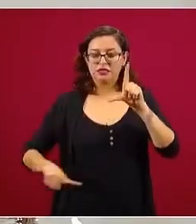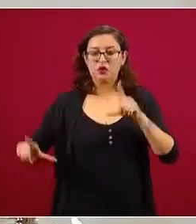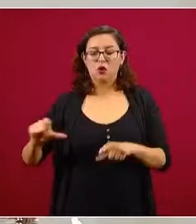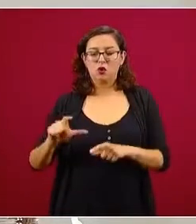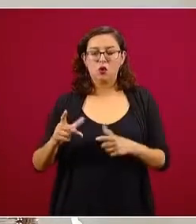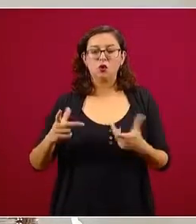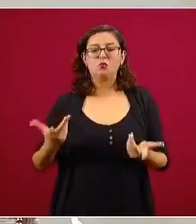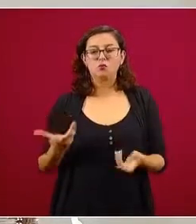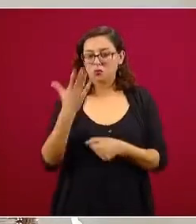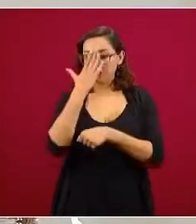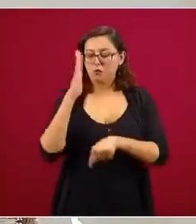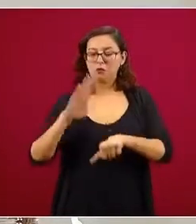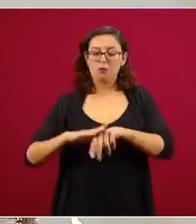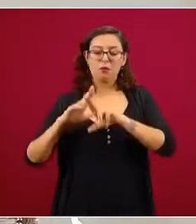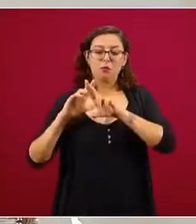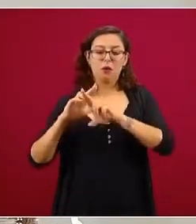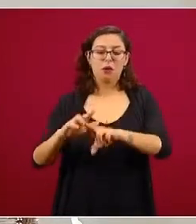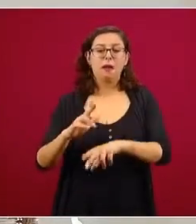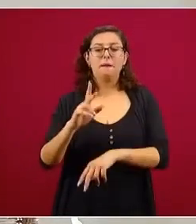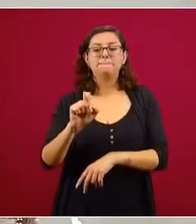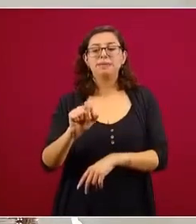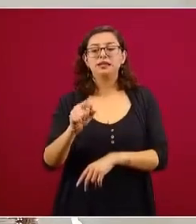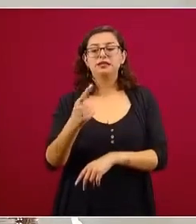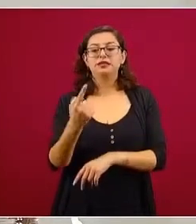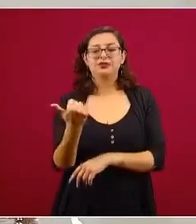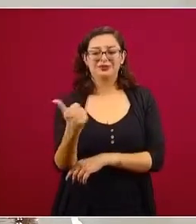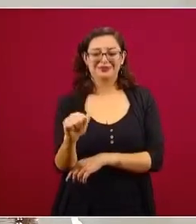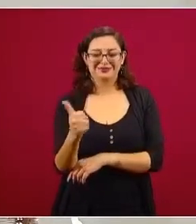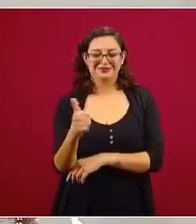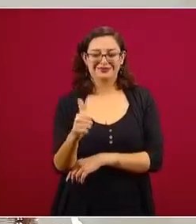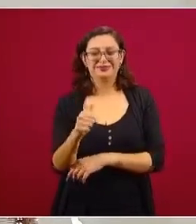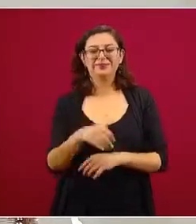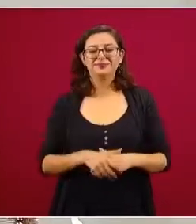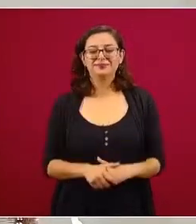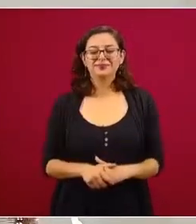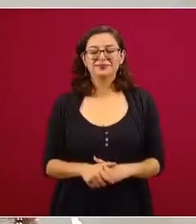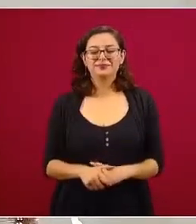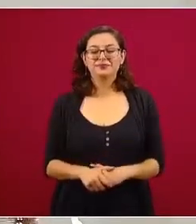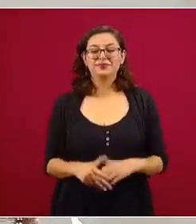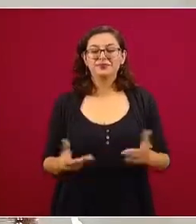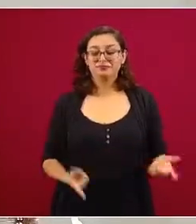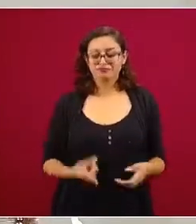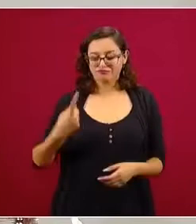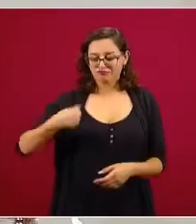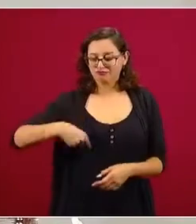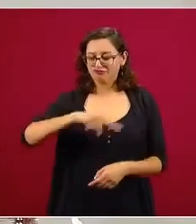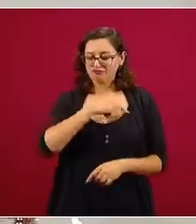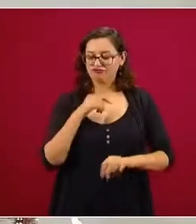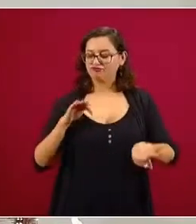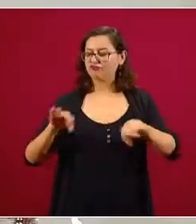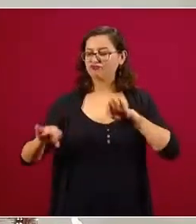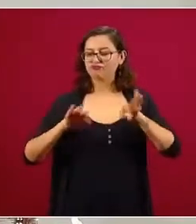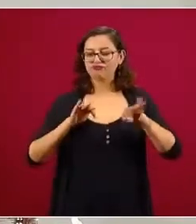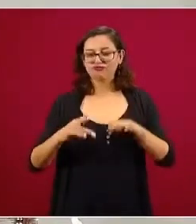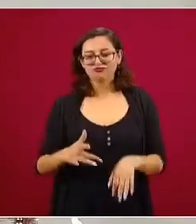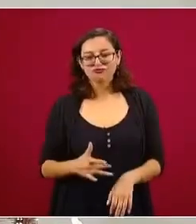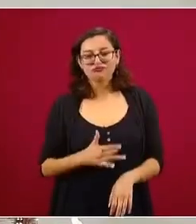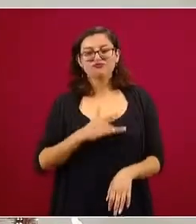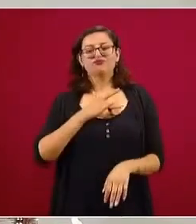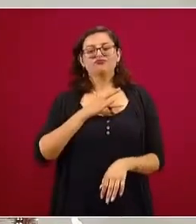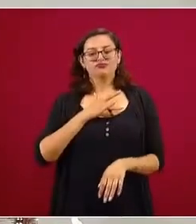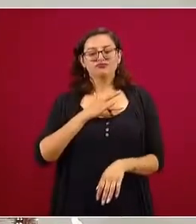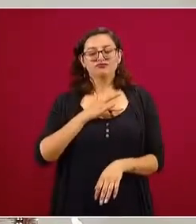el 21 de agosto. Estar aquí y expresar el sentir de quienes ejercemos la profesión en el país